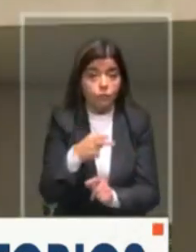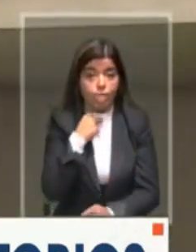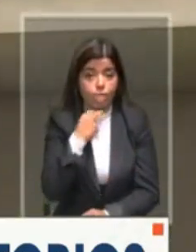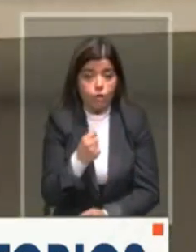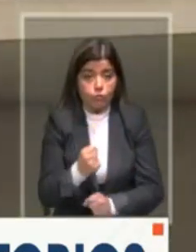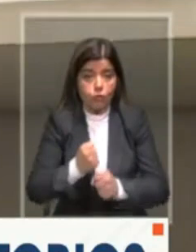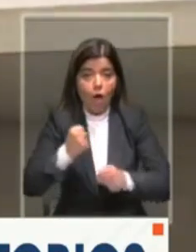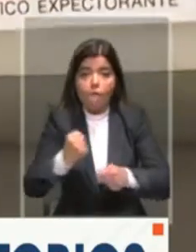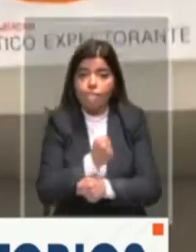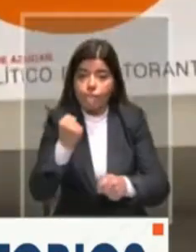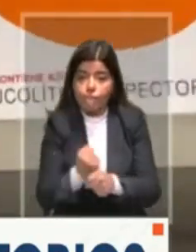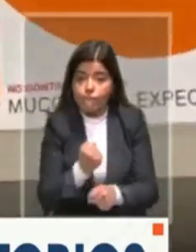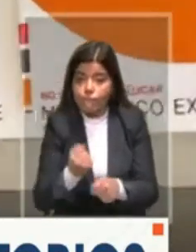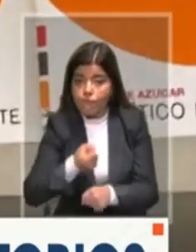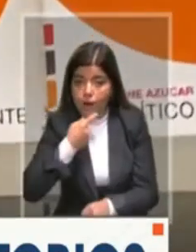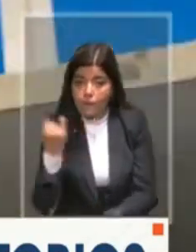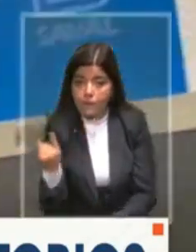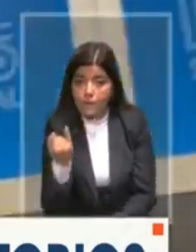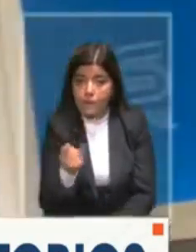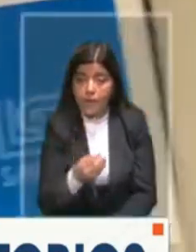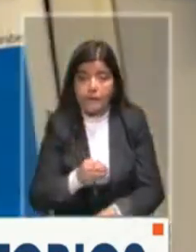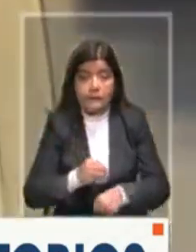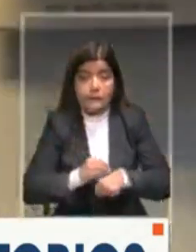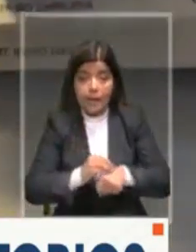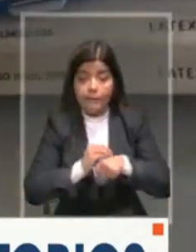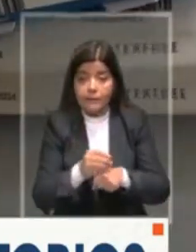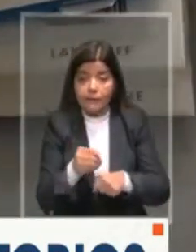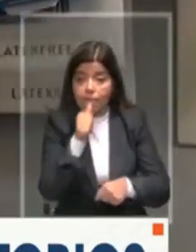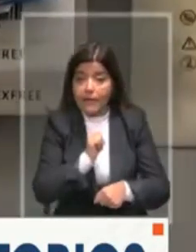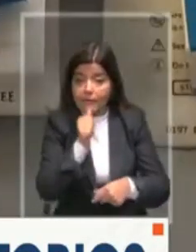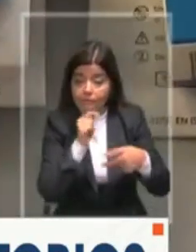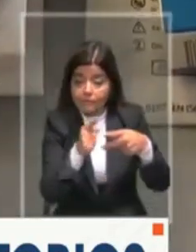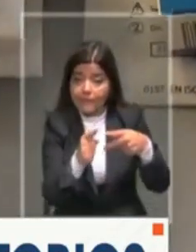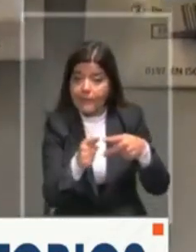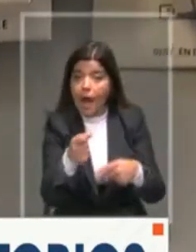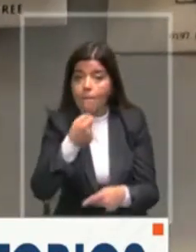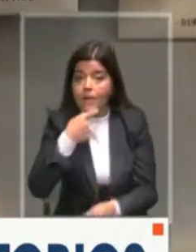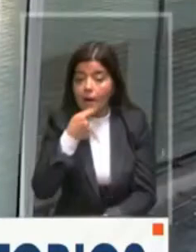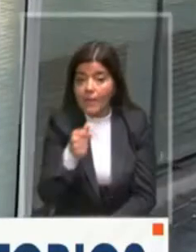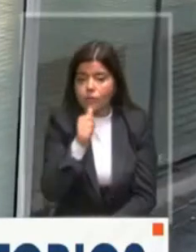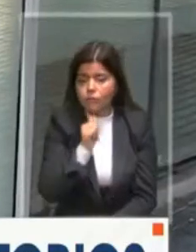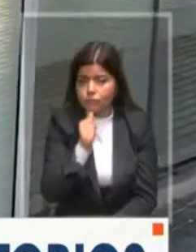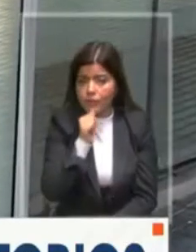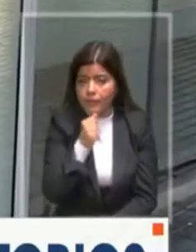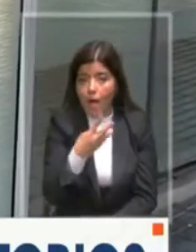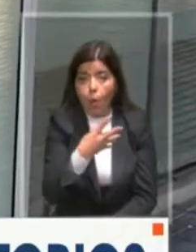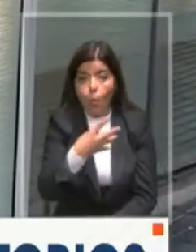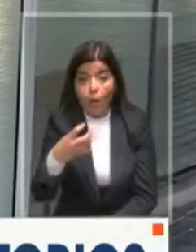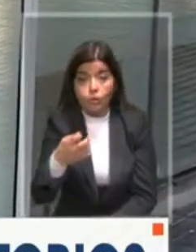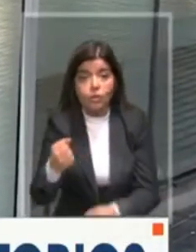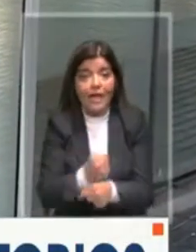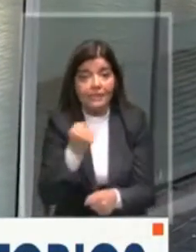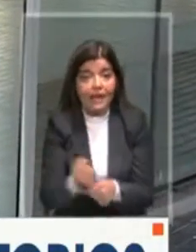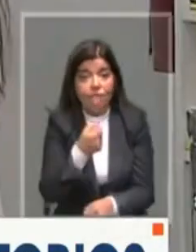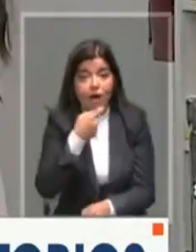Farmacias Independientes advierte que hace semanas no tienen en stock este medicamento. Asegura que de las 400 farmacias que